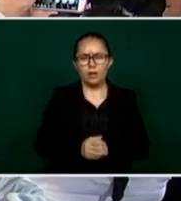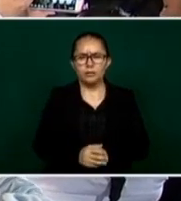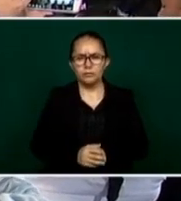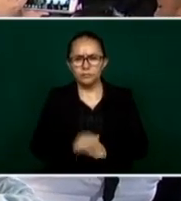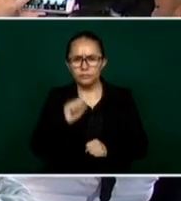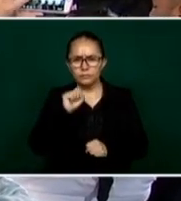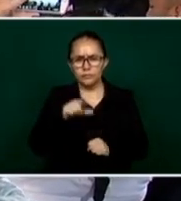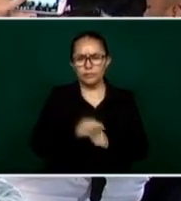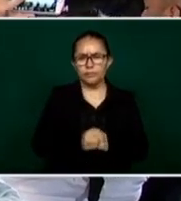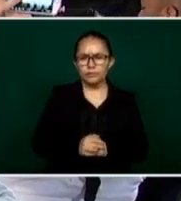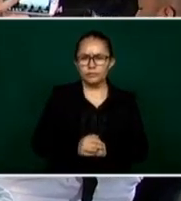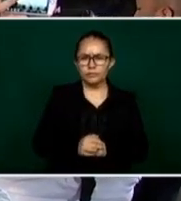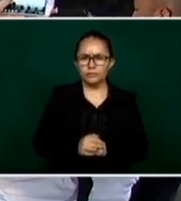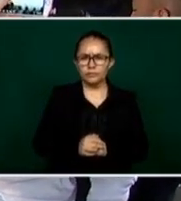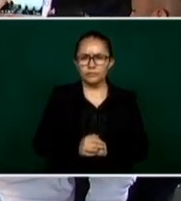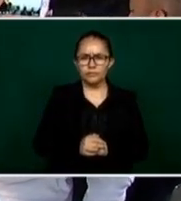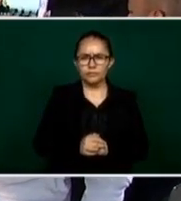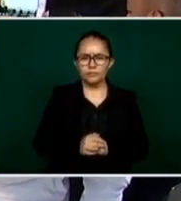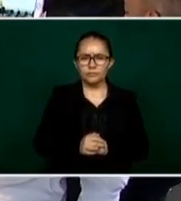Desde luego,